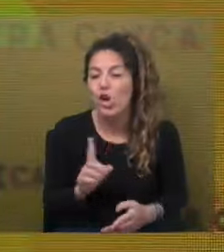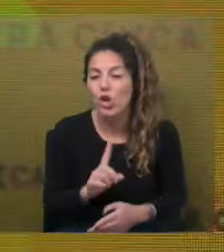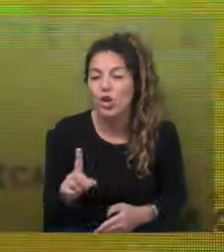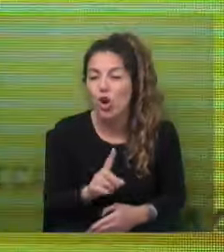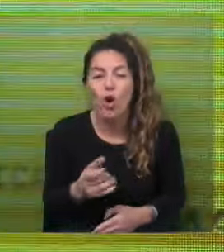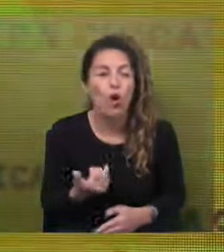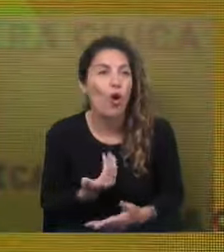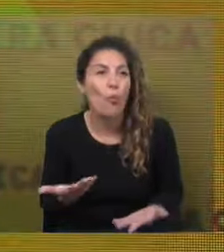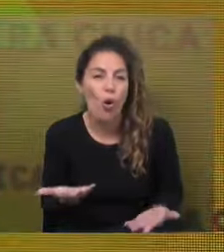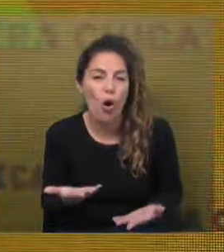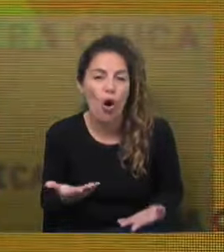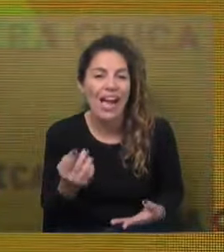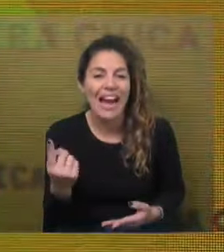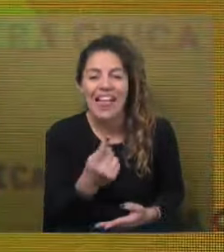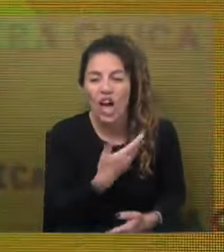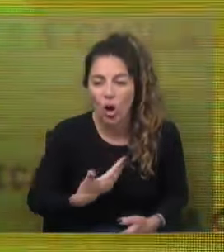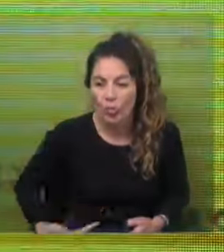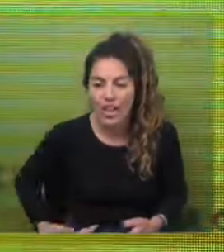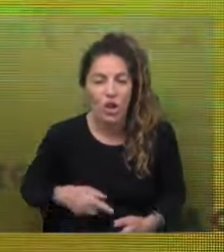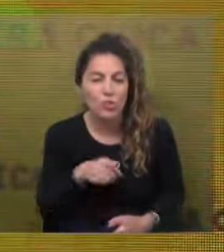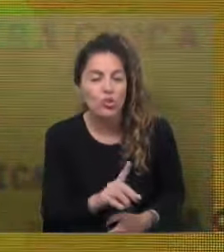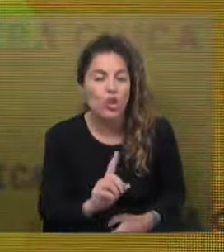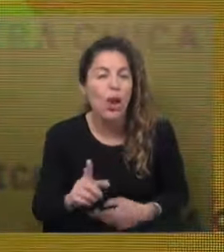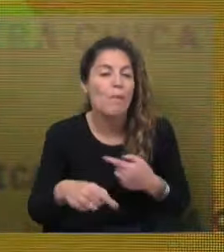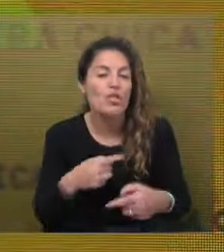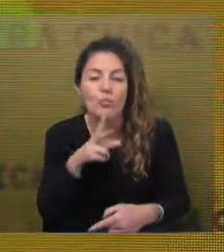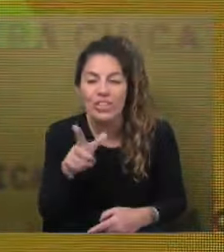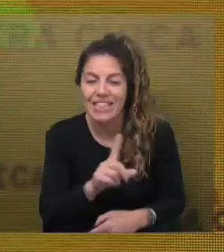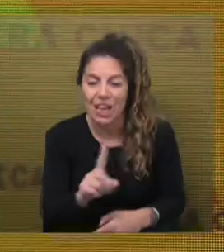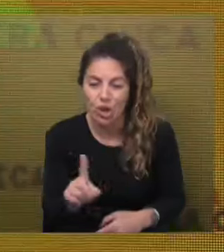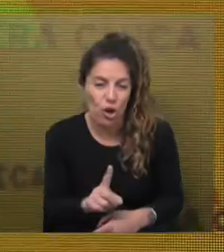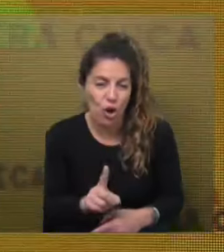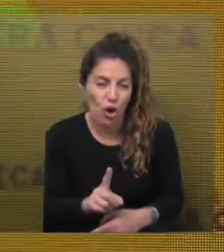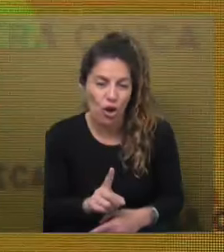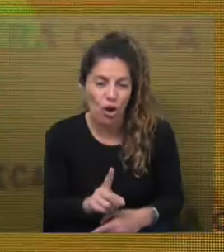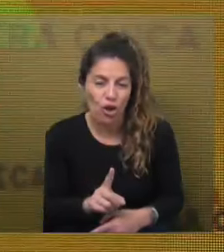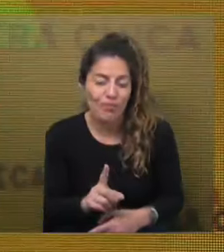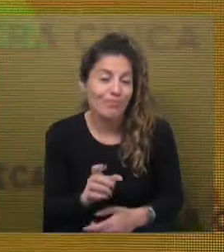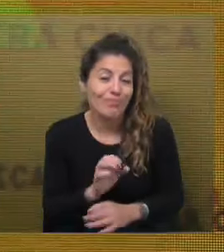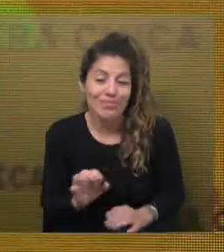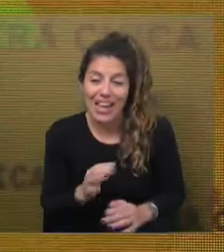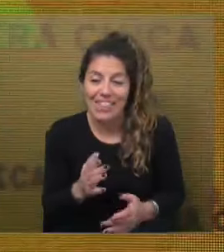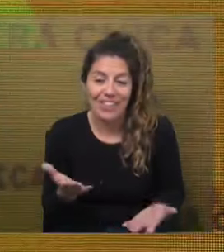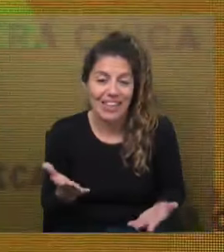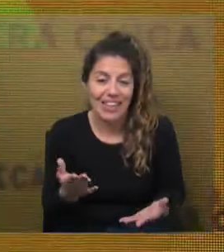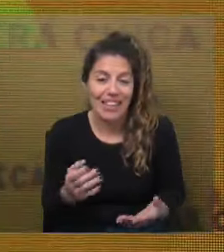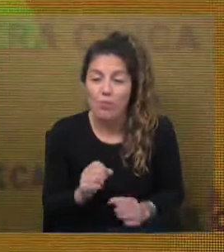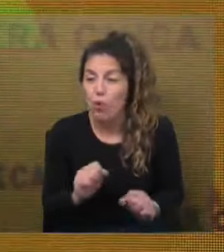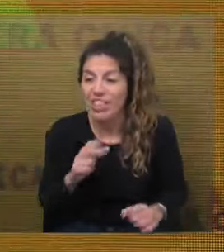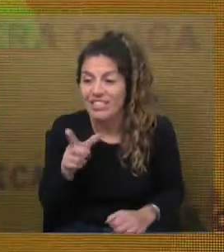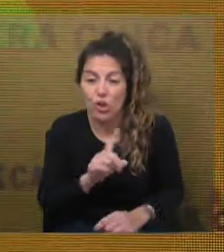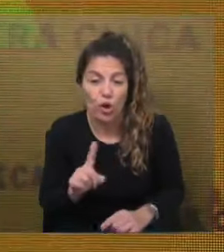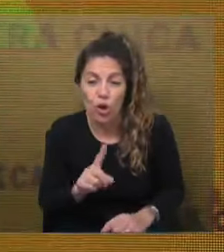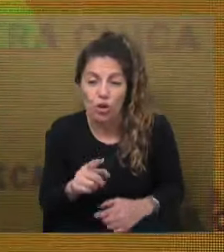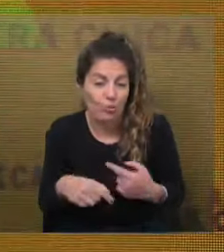como una cuestión de que cada gobierno va teniendo el suyo, entonces el próximo dice que no va a pasar. No, en realidad nadie tiene ni balas de plata ni la capacidad de decir esto no va a